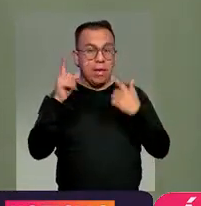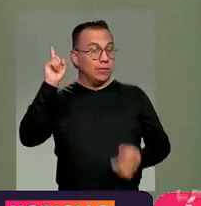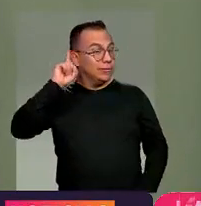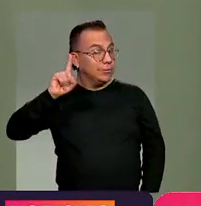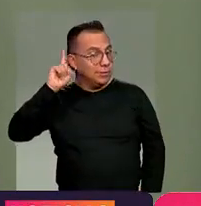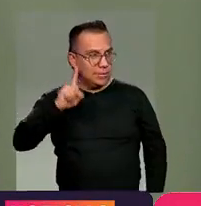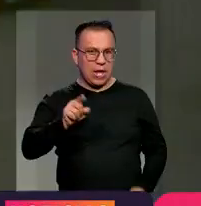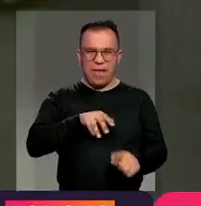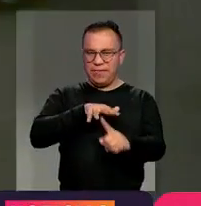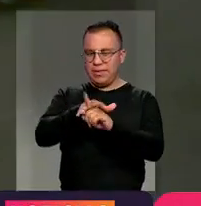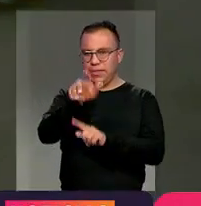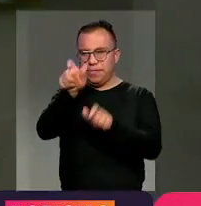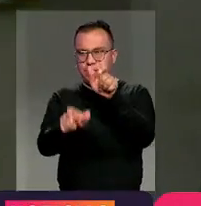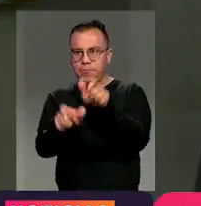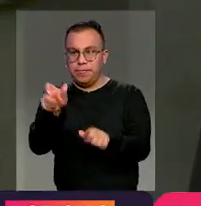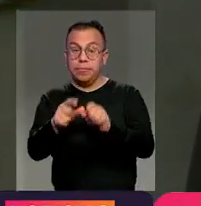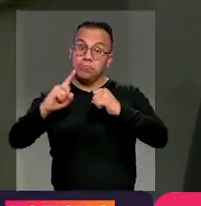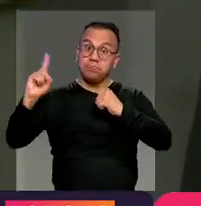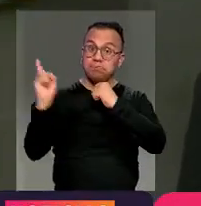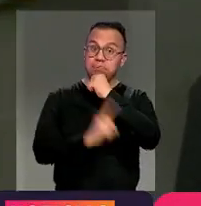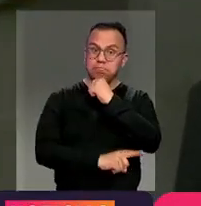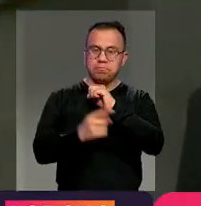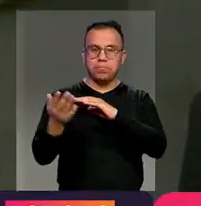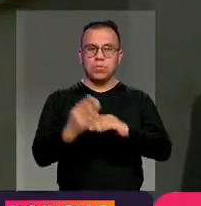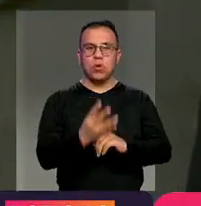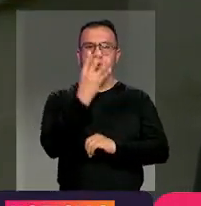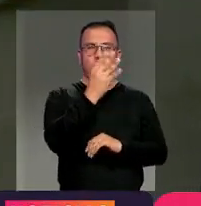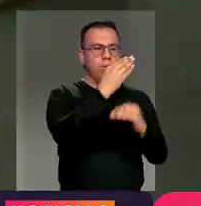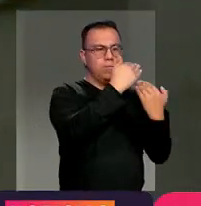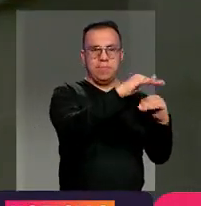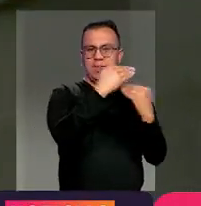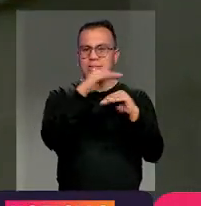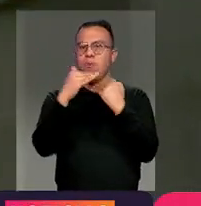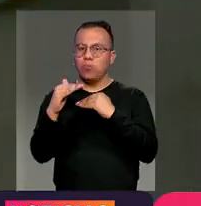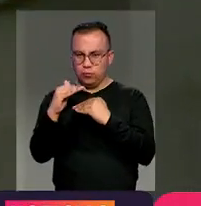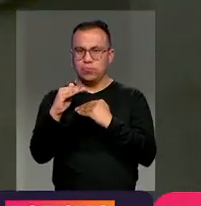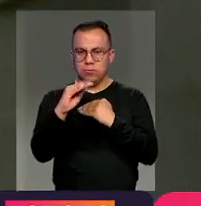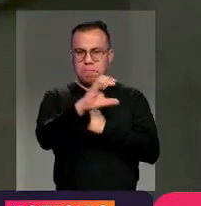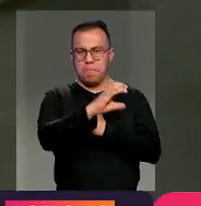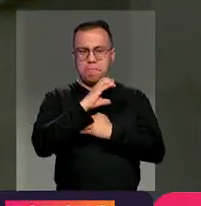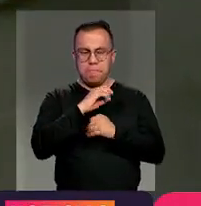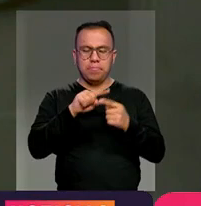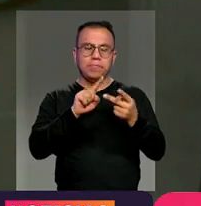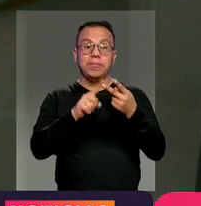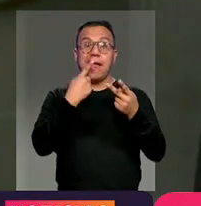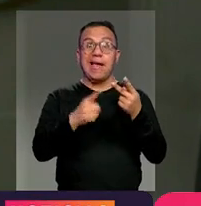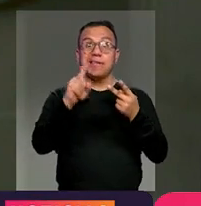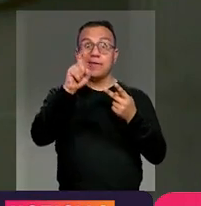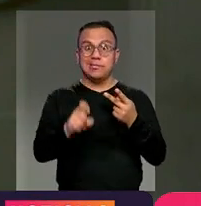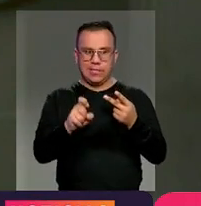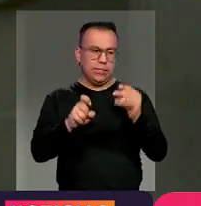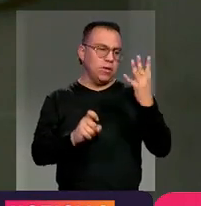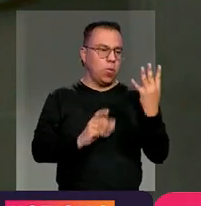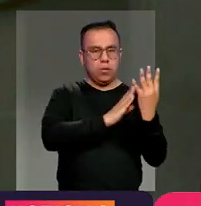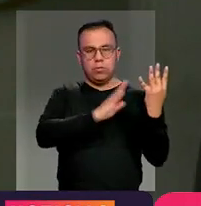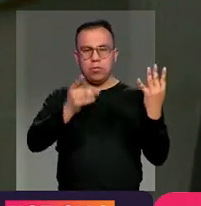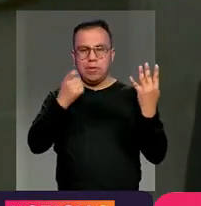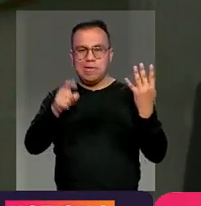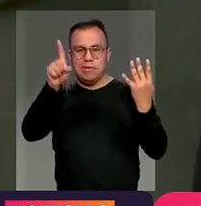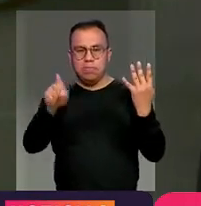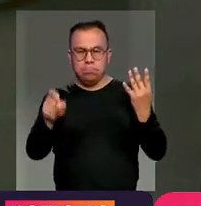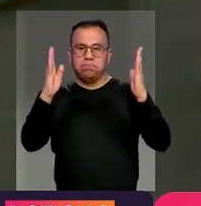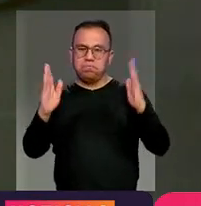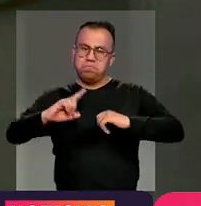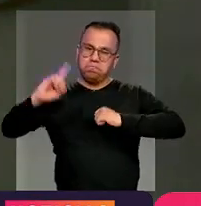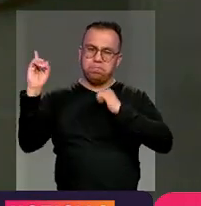están agrediendo a otros pasajeros. Las sanciones pueden ir de los 4 salarios mínimos a 16 salarios mínimos legales vigentes. Esas son